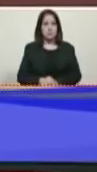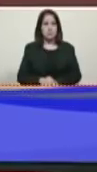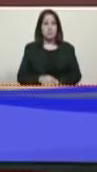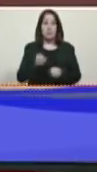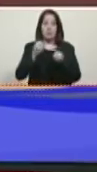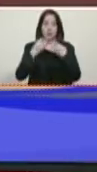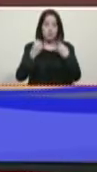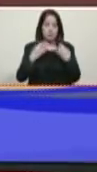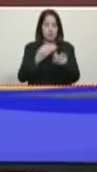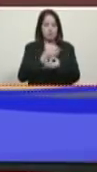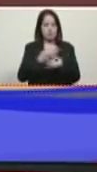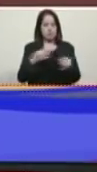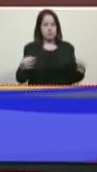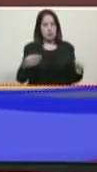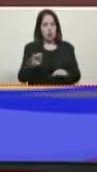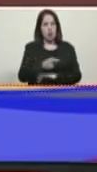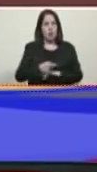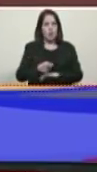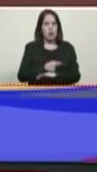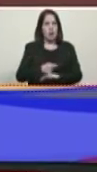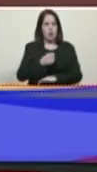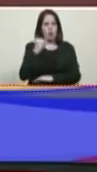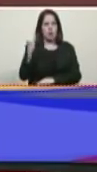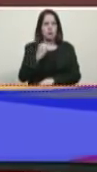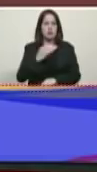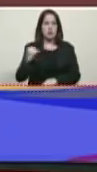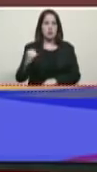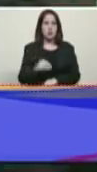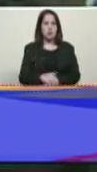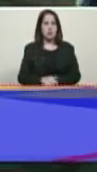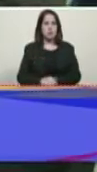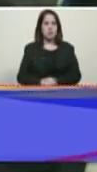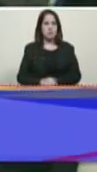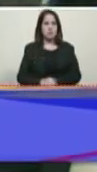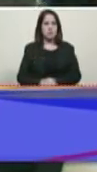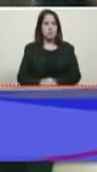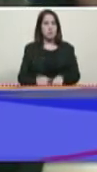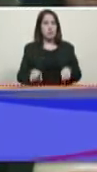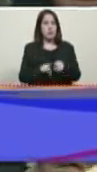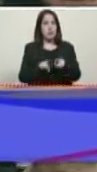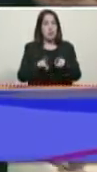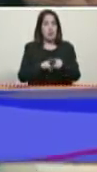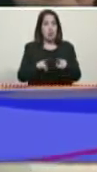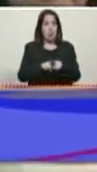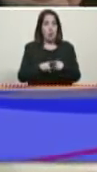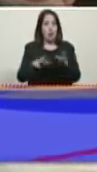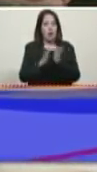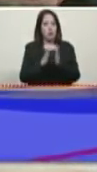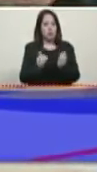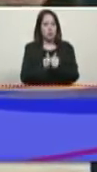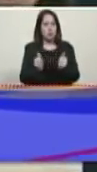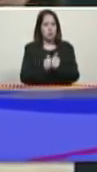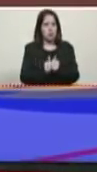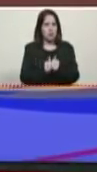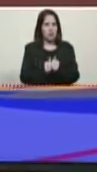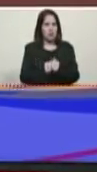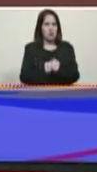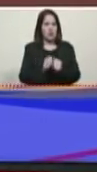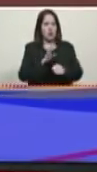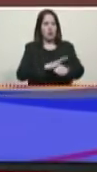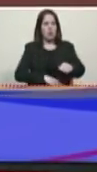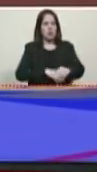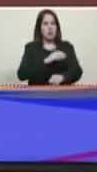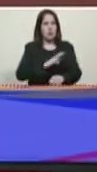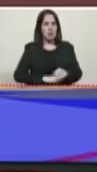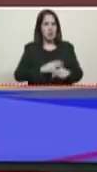compañero gobernador del estado zulia omar igualmente en el estado anzoátegui las ciudades de barcelona puerto